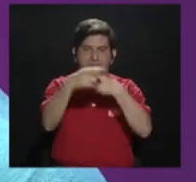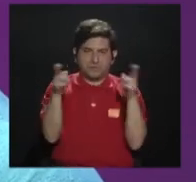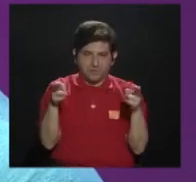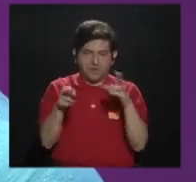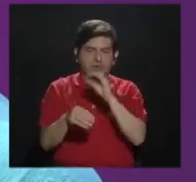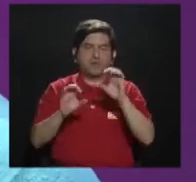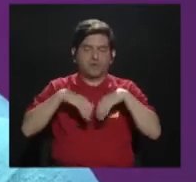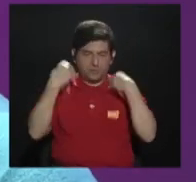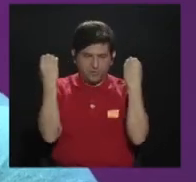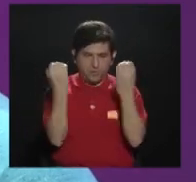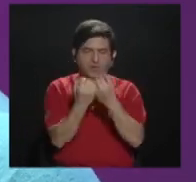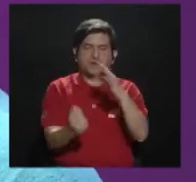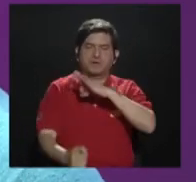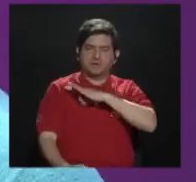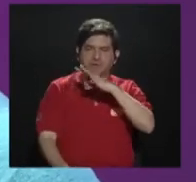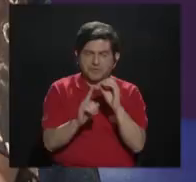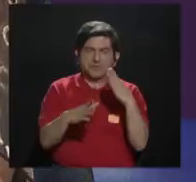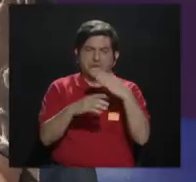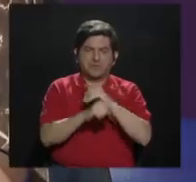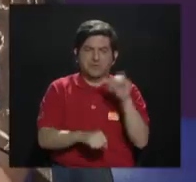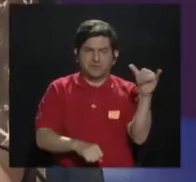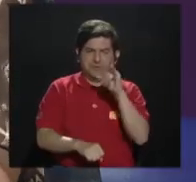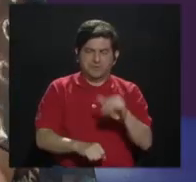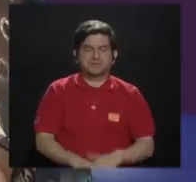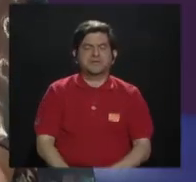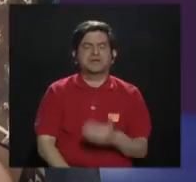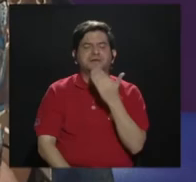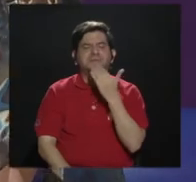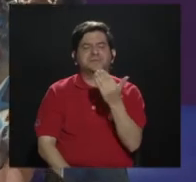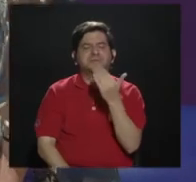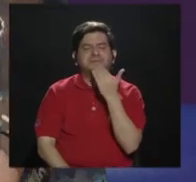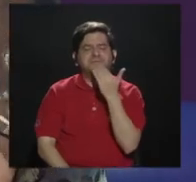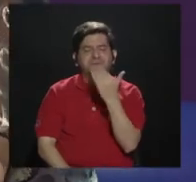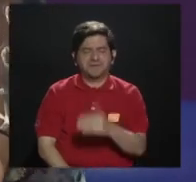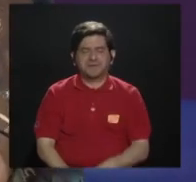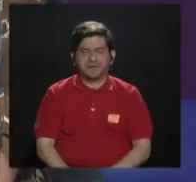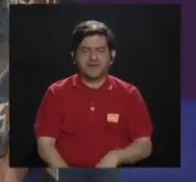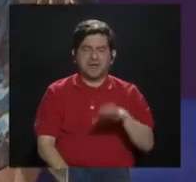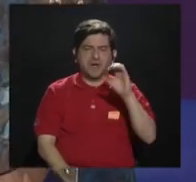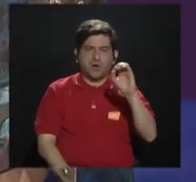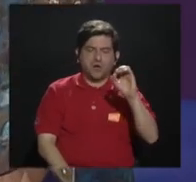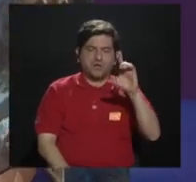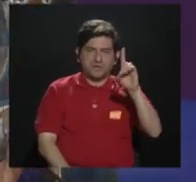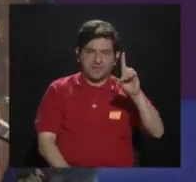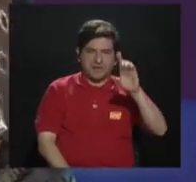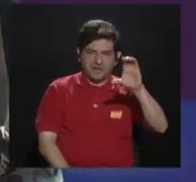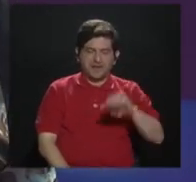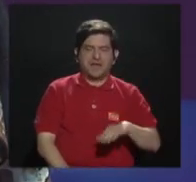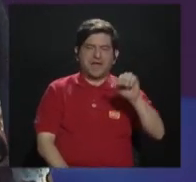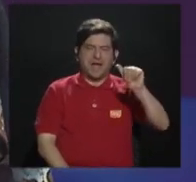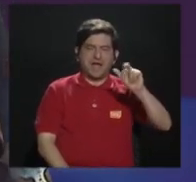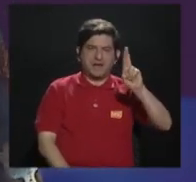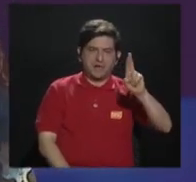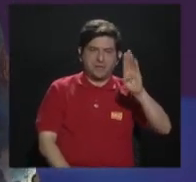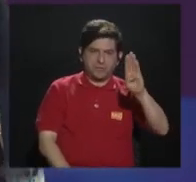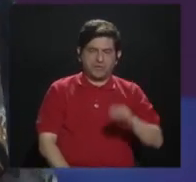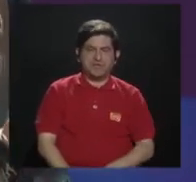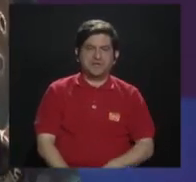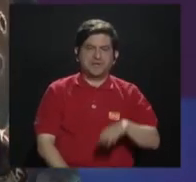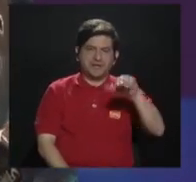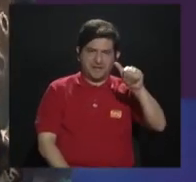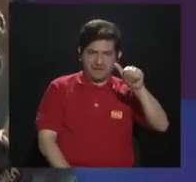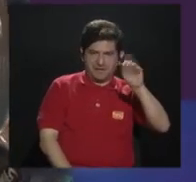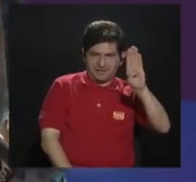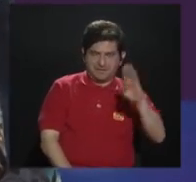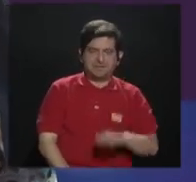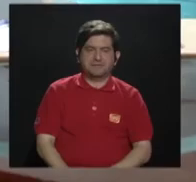nuestra organización a nivel nacional. Gracias de veras a Orfa Dalila Condega, a Ana Ruth Bonilla, a Alejandra